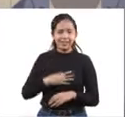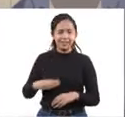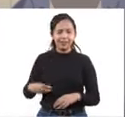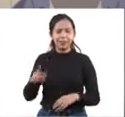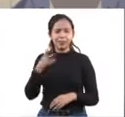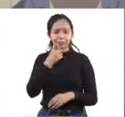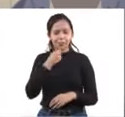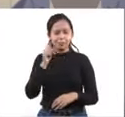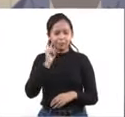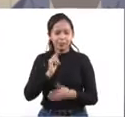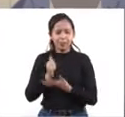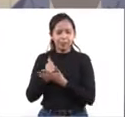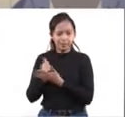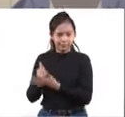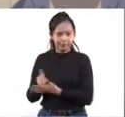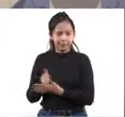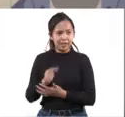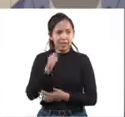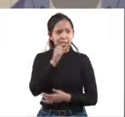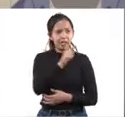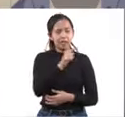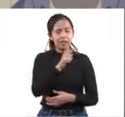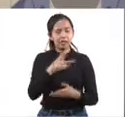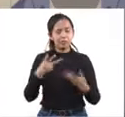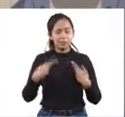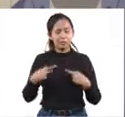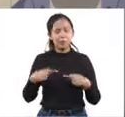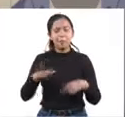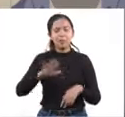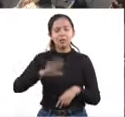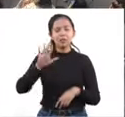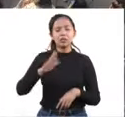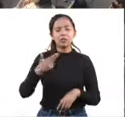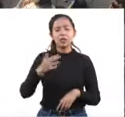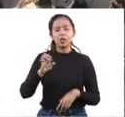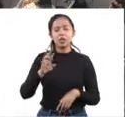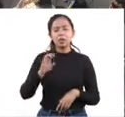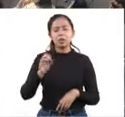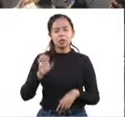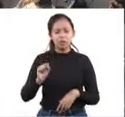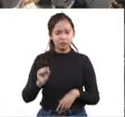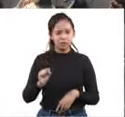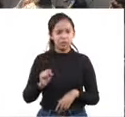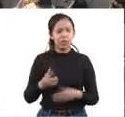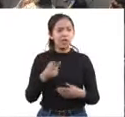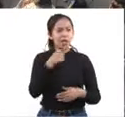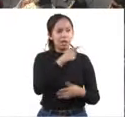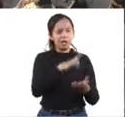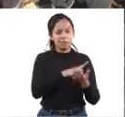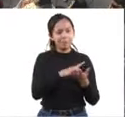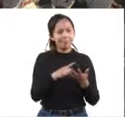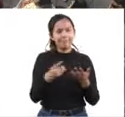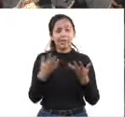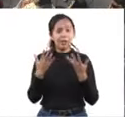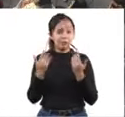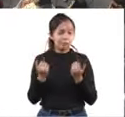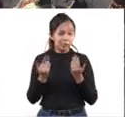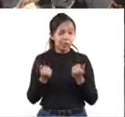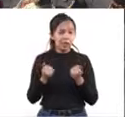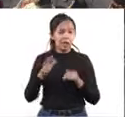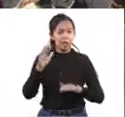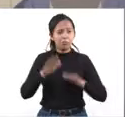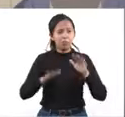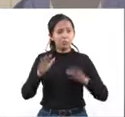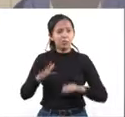y heroínas que no solo viven allá sin derechos, a veces con miedo